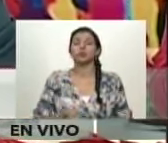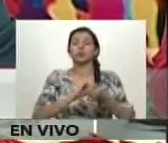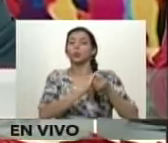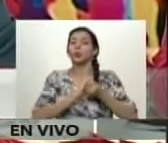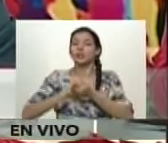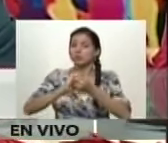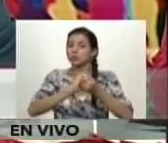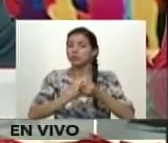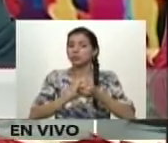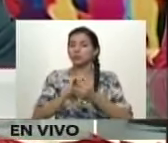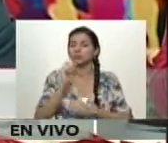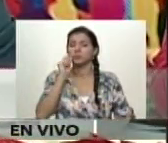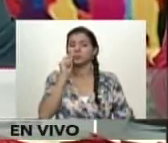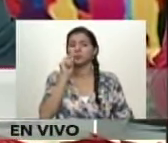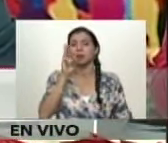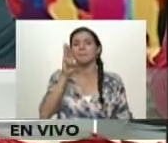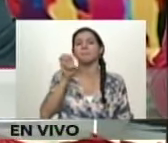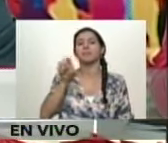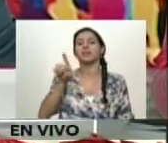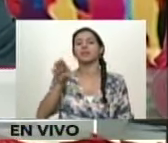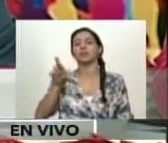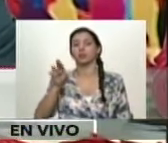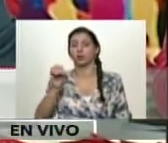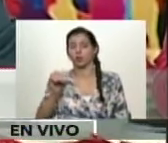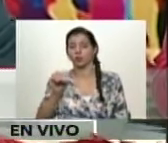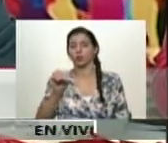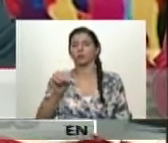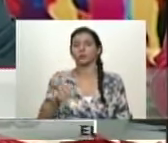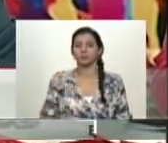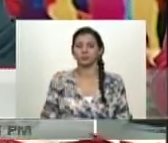el camarada Pedro Miguel Carreño Escobar.